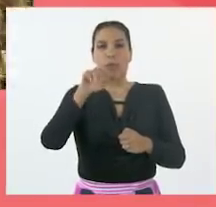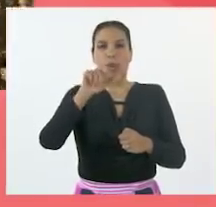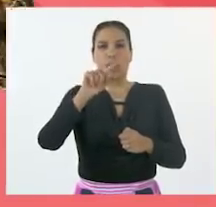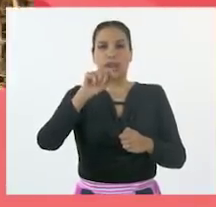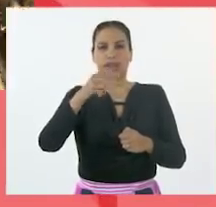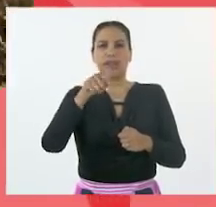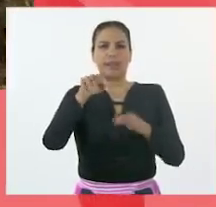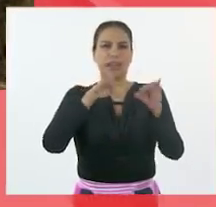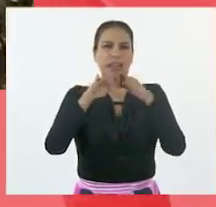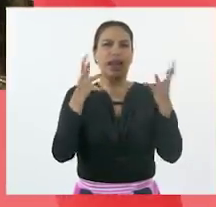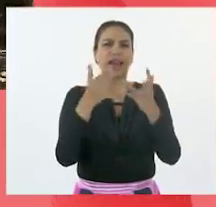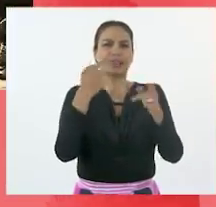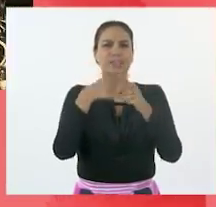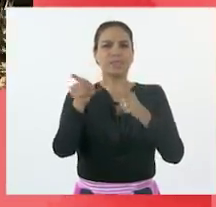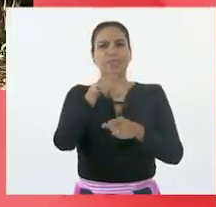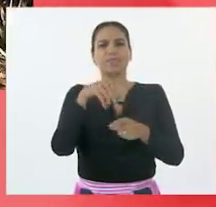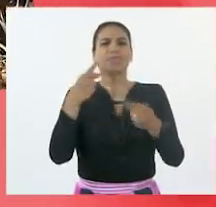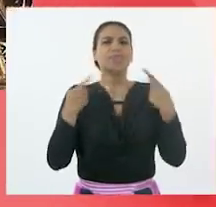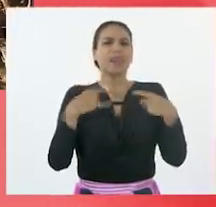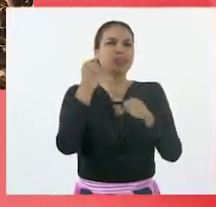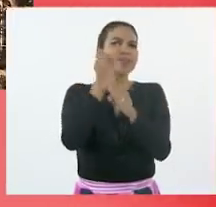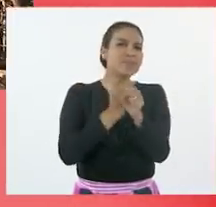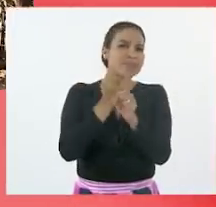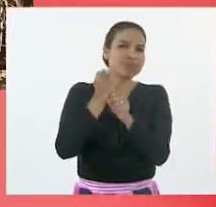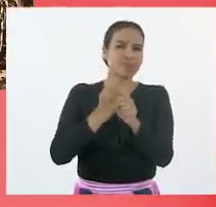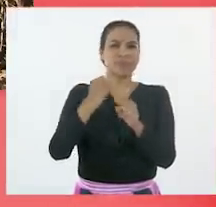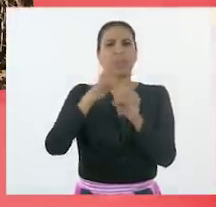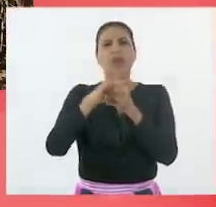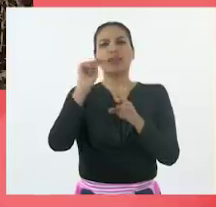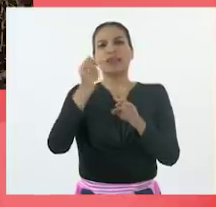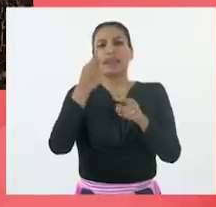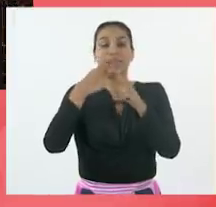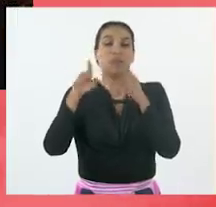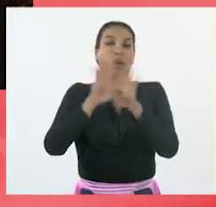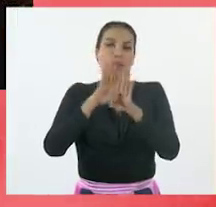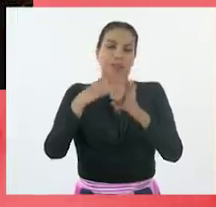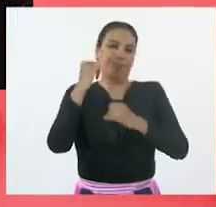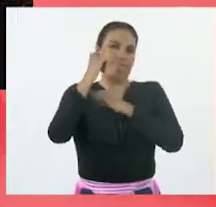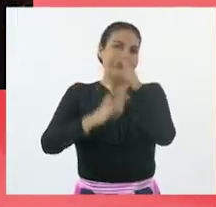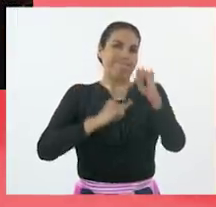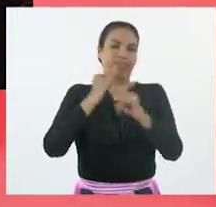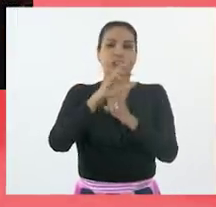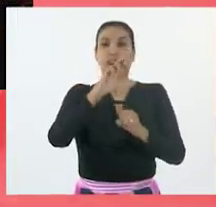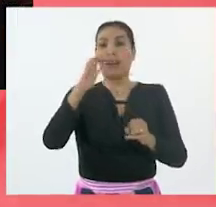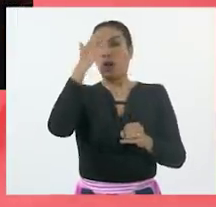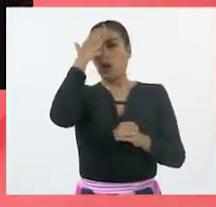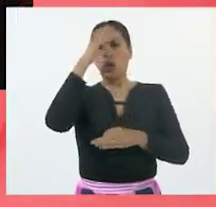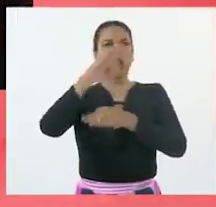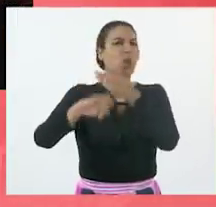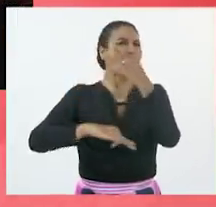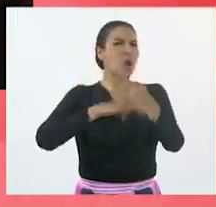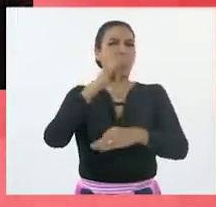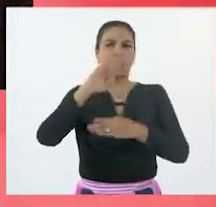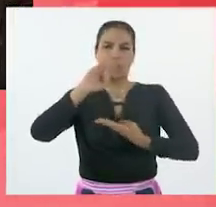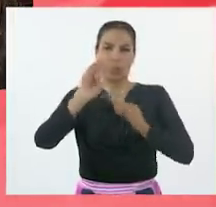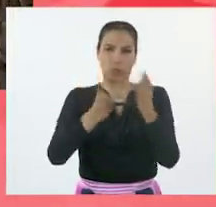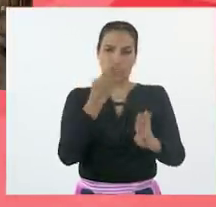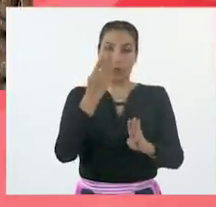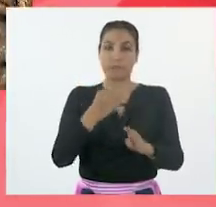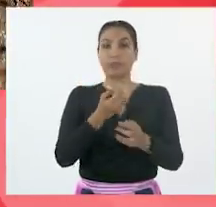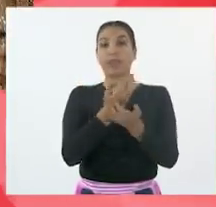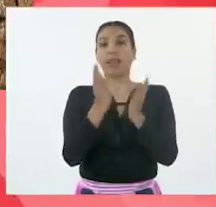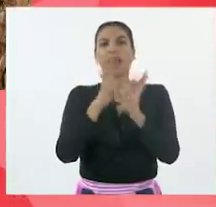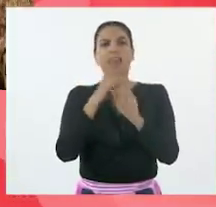en este lugar han llevado a cabo muchos investigadores y técnicos de talla internacional es reconocida en todo el mundo. Entre